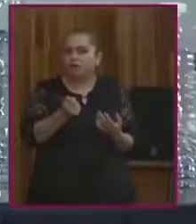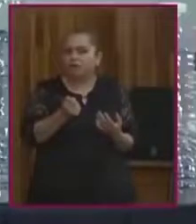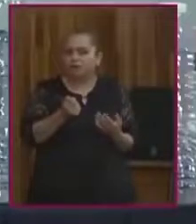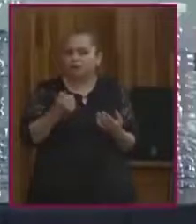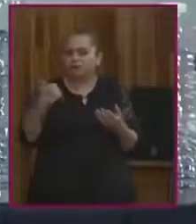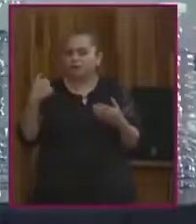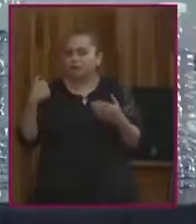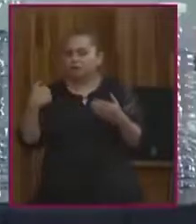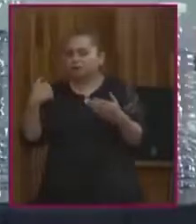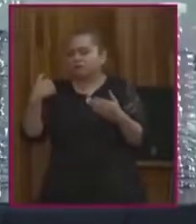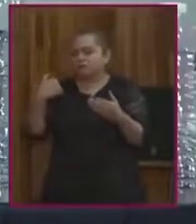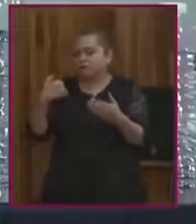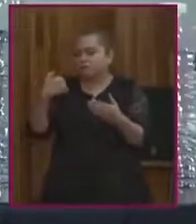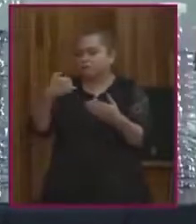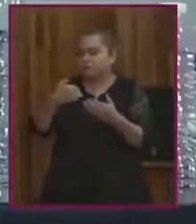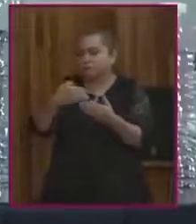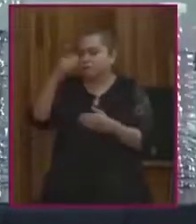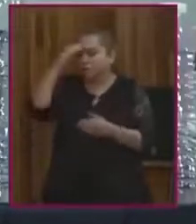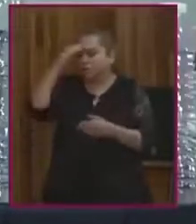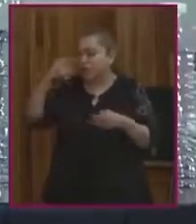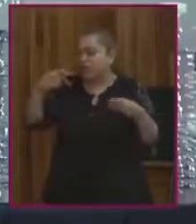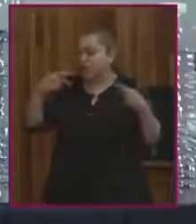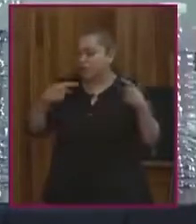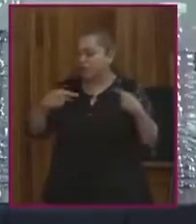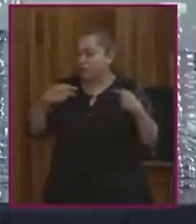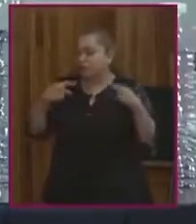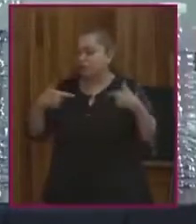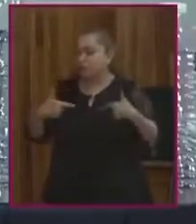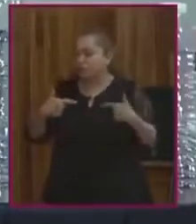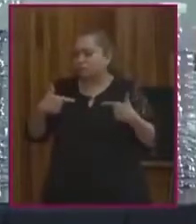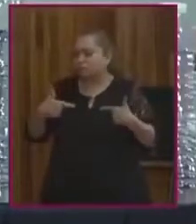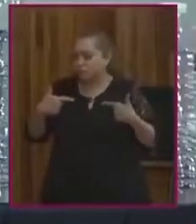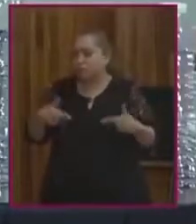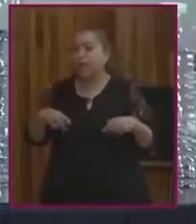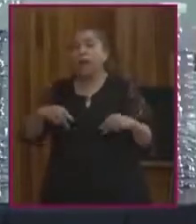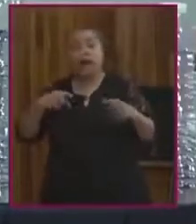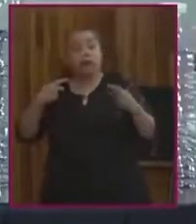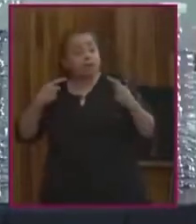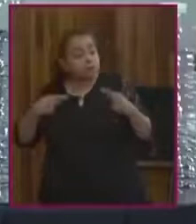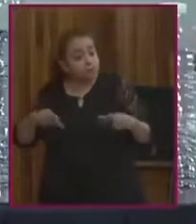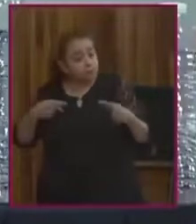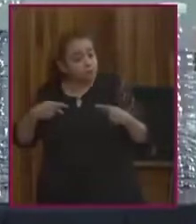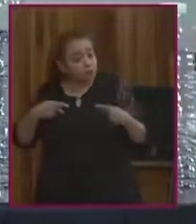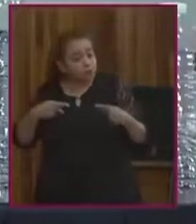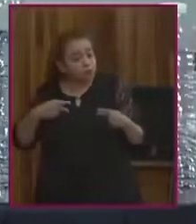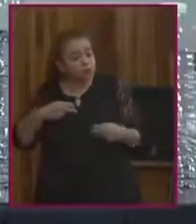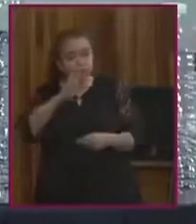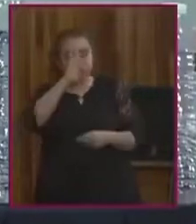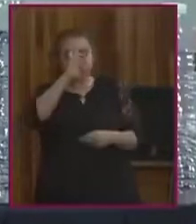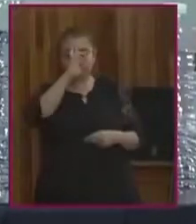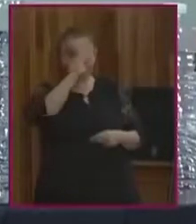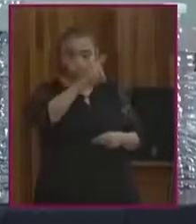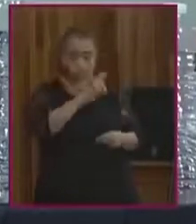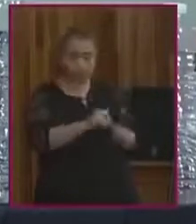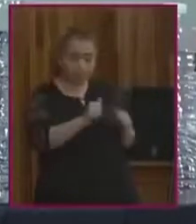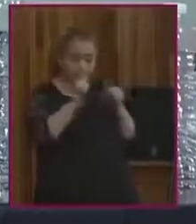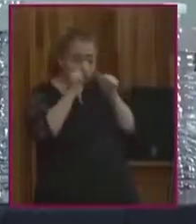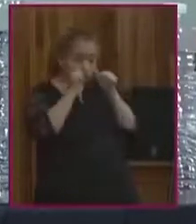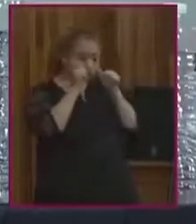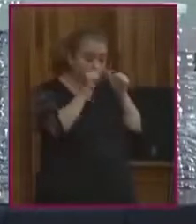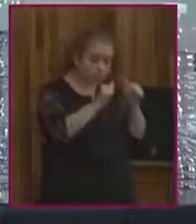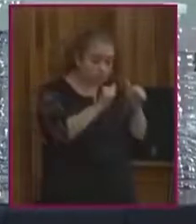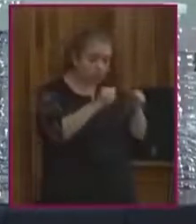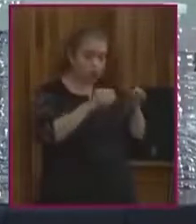toda esa condición humana en las personas que son responsables de la atención,